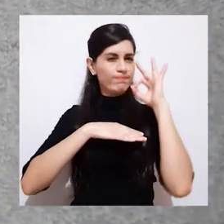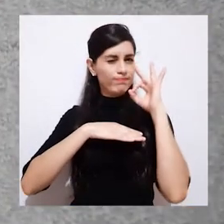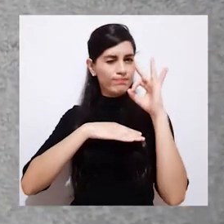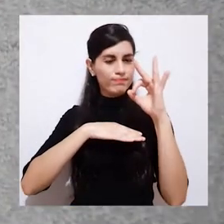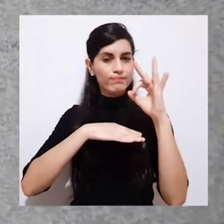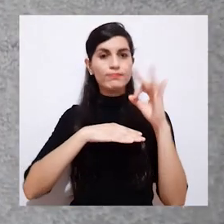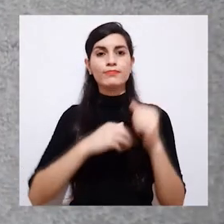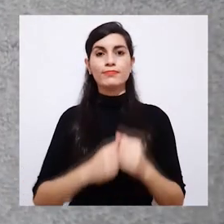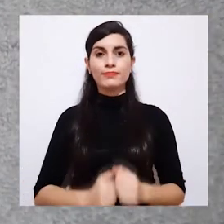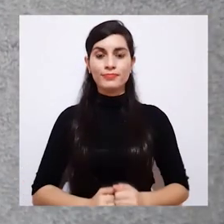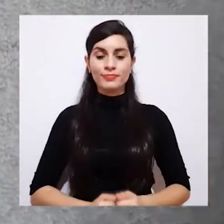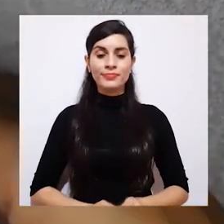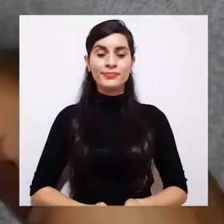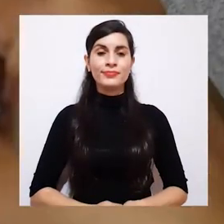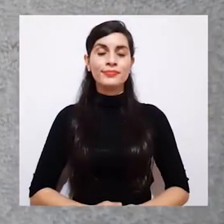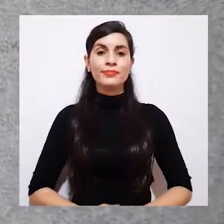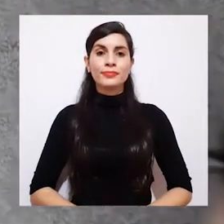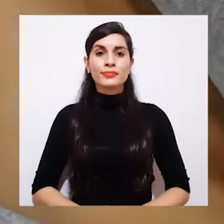quede muy bien pegado.